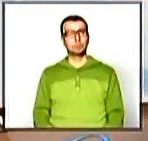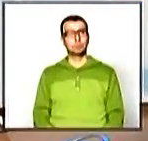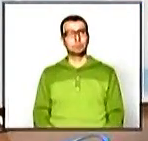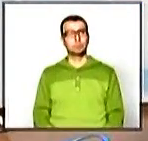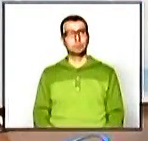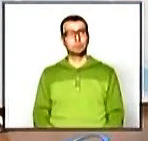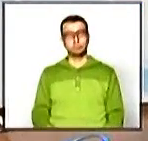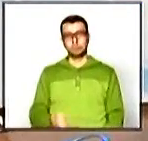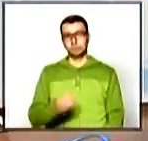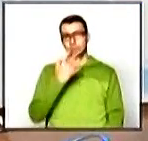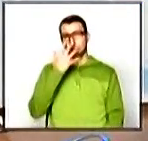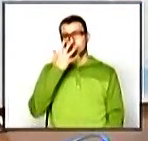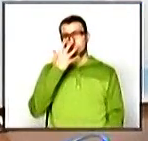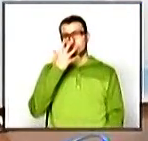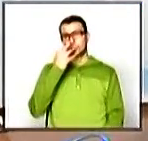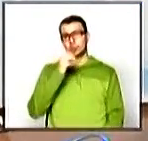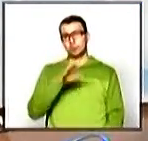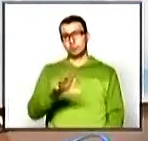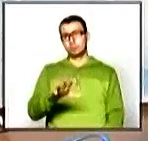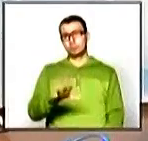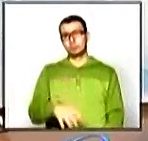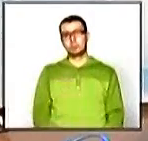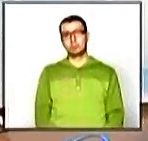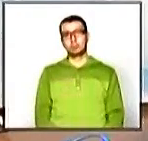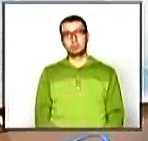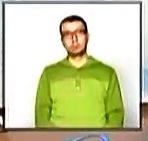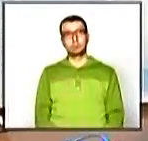Inhala, exhala.